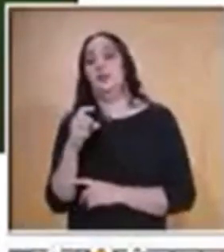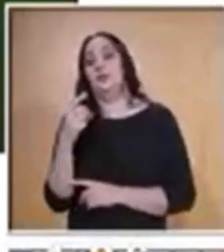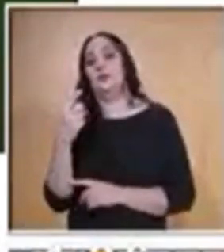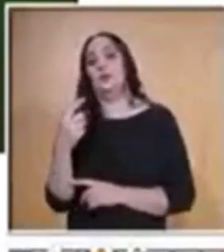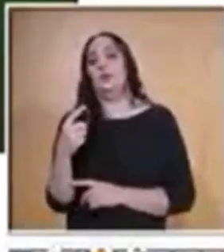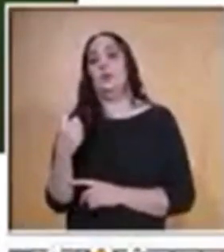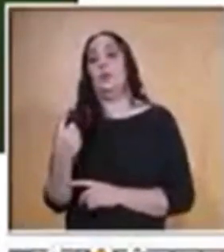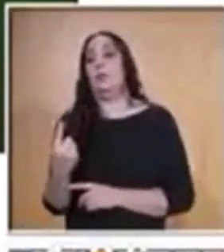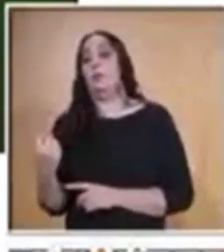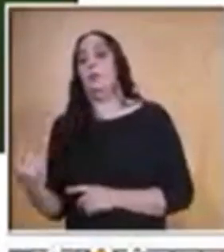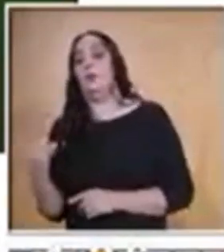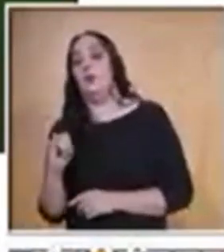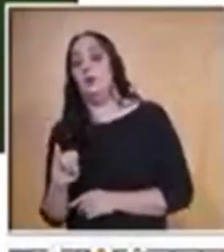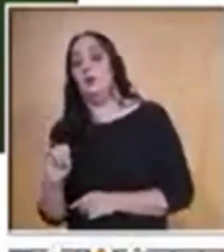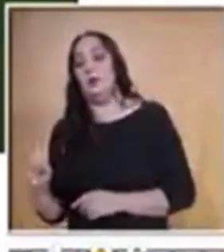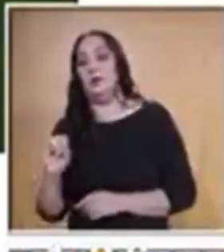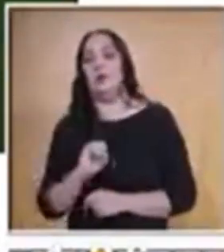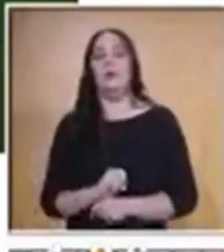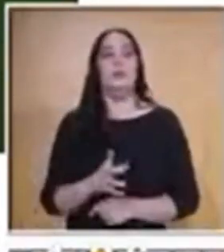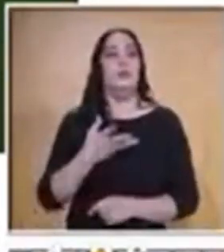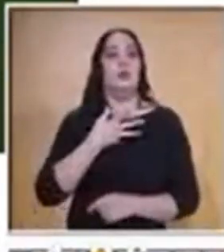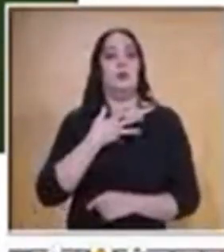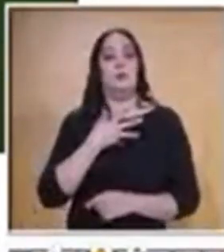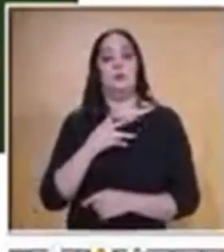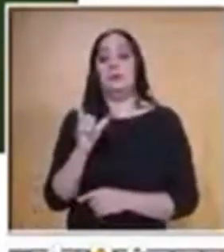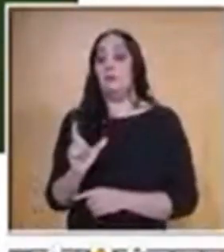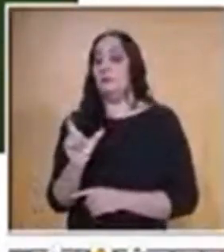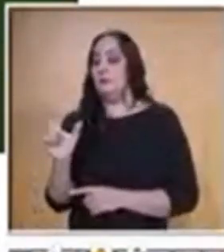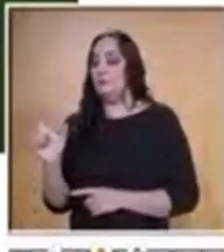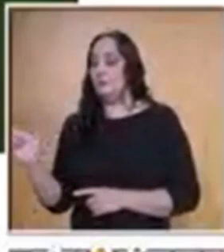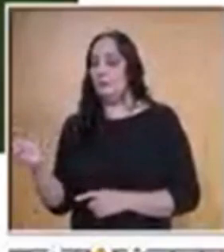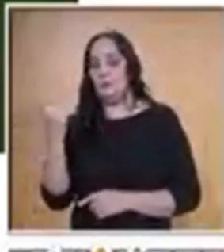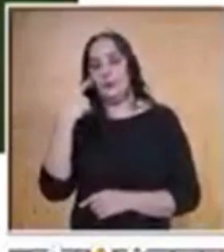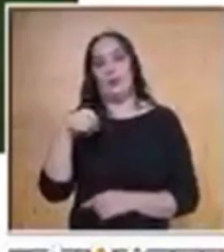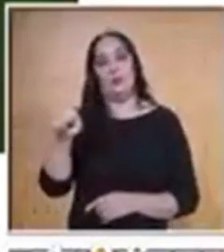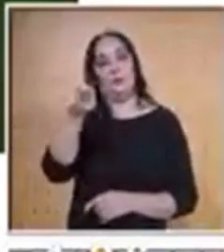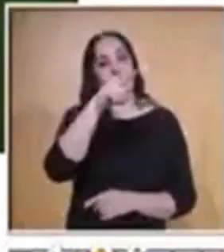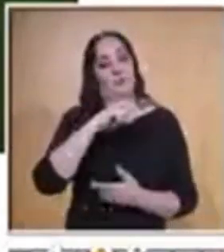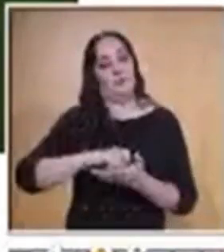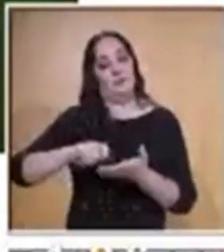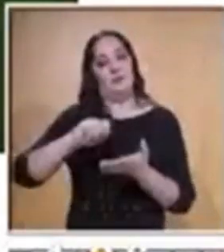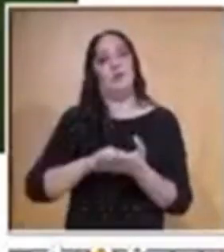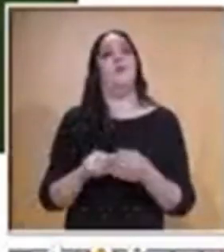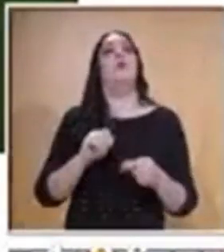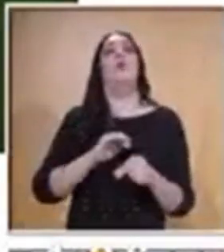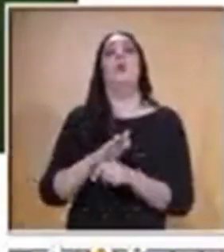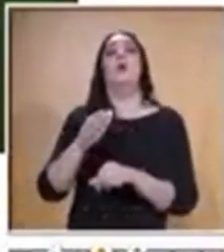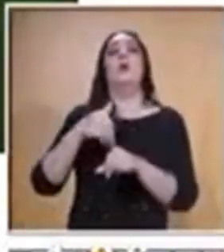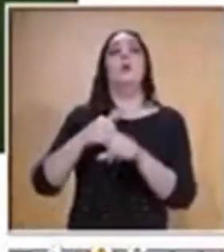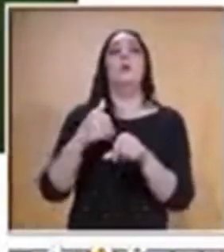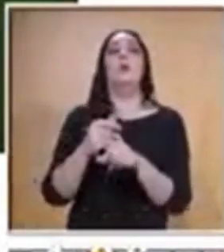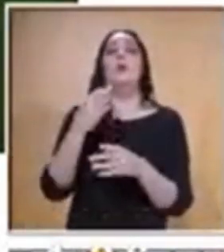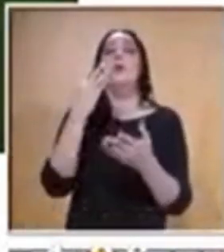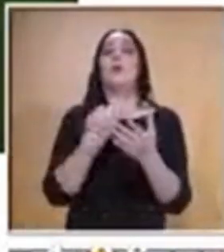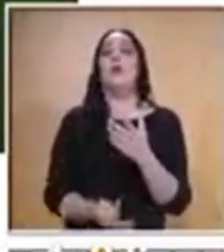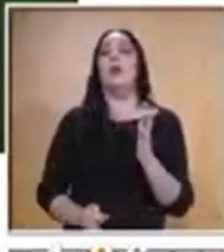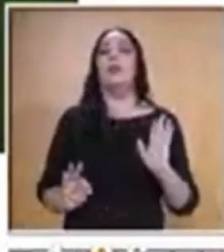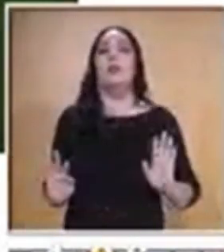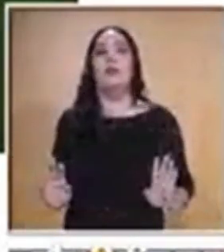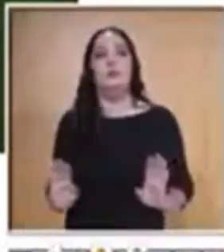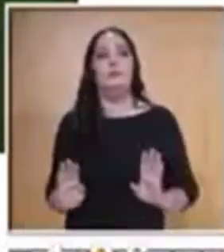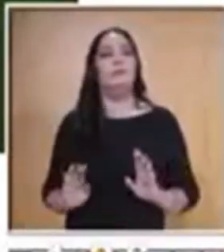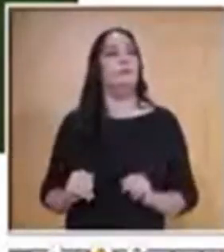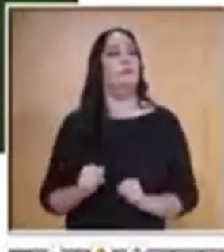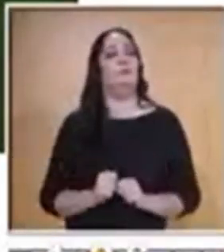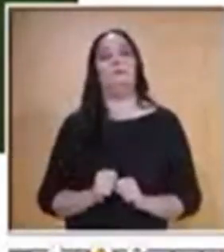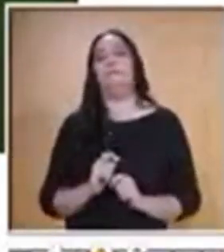para completar con la misma secuencia, con la misma frecuencia, de 3 en 3. Le damos, ¿qué, maestra?